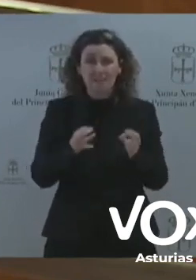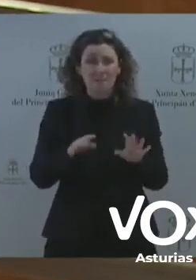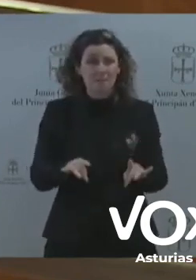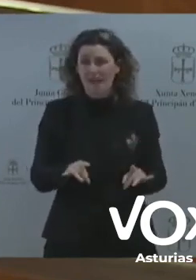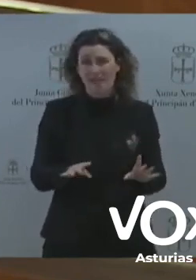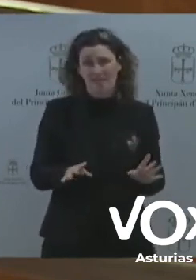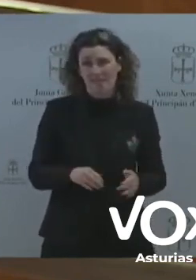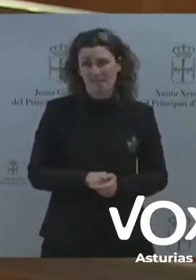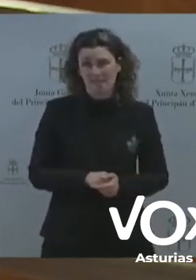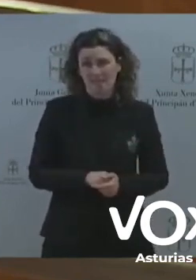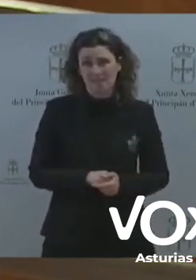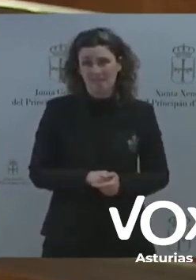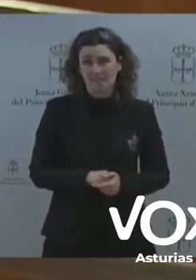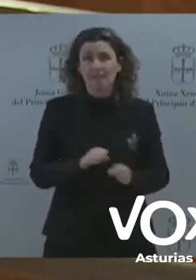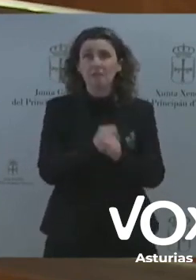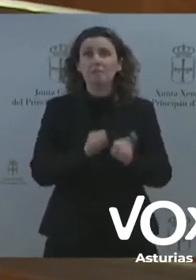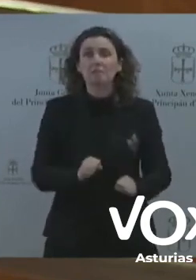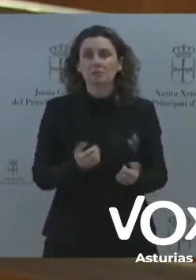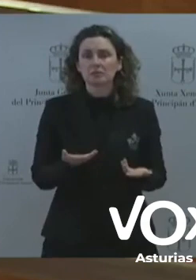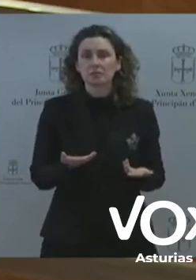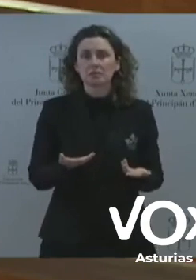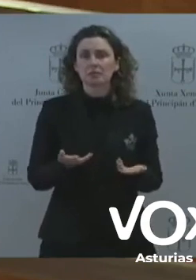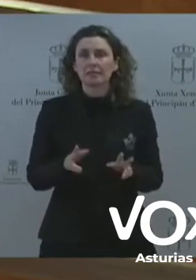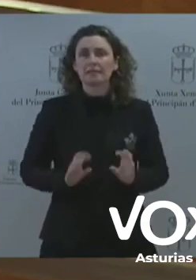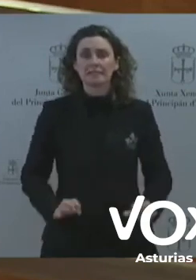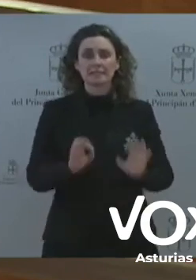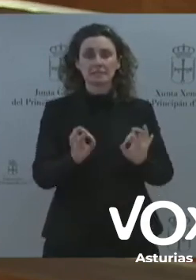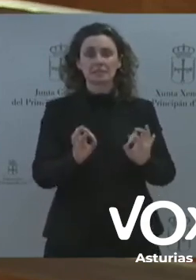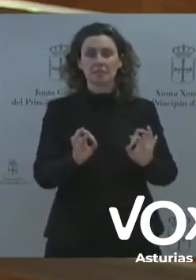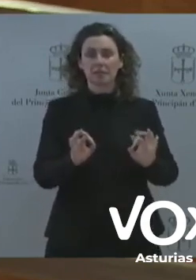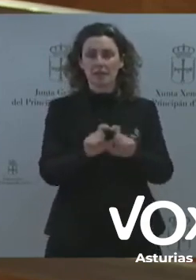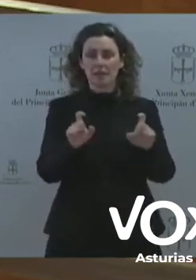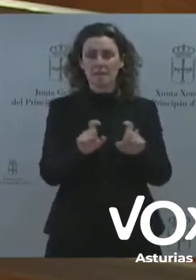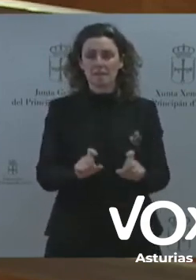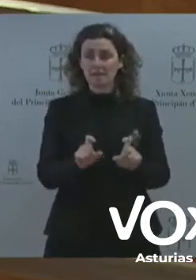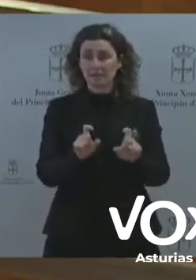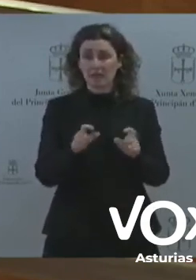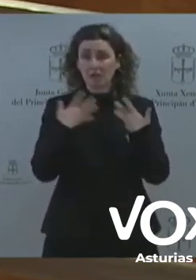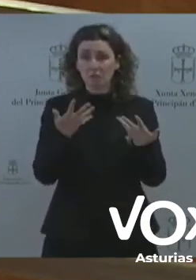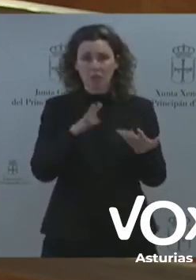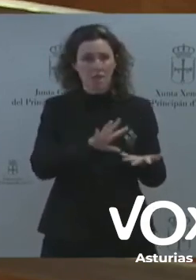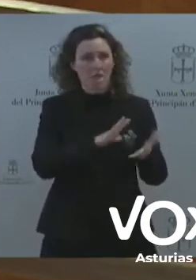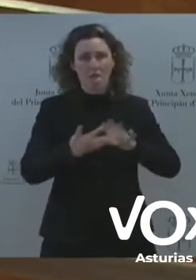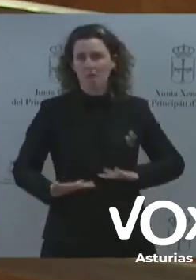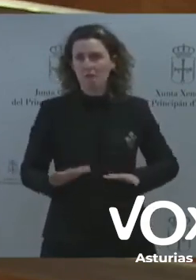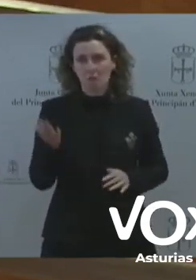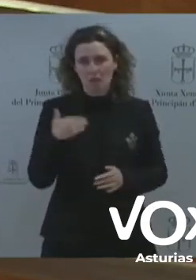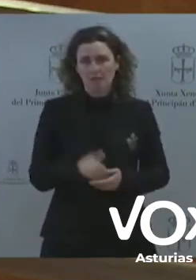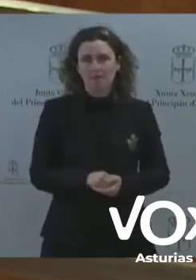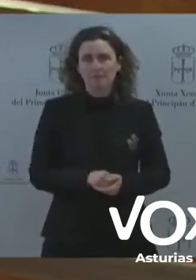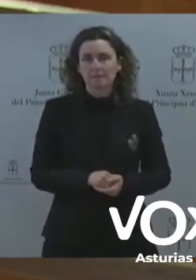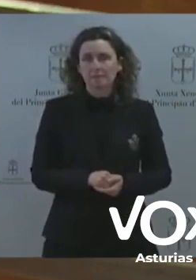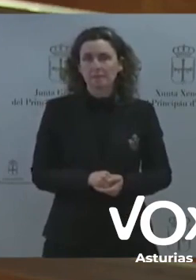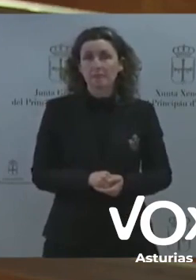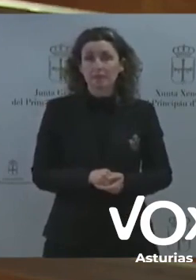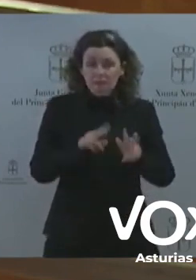infinidad de singularidades presentes en el mundo empresarial. Por eso pensamos nosotros que sería bueno explorar la posibilidad de un bono